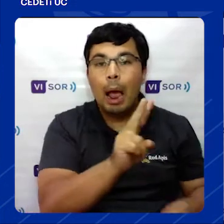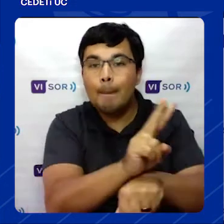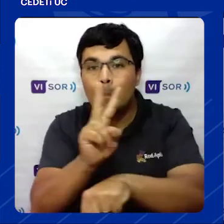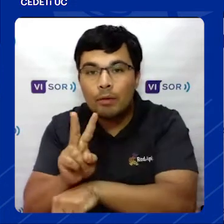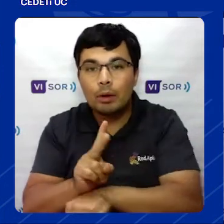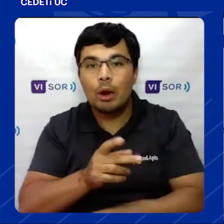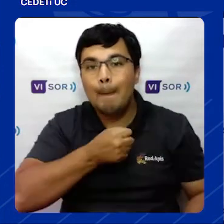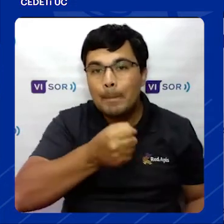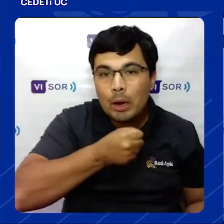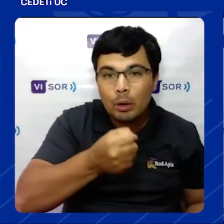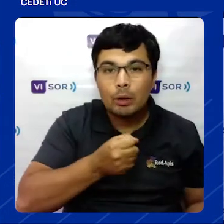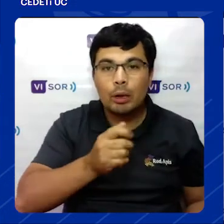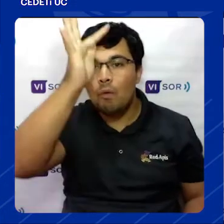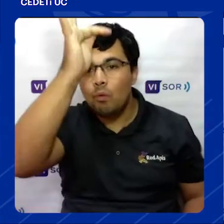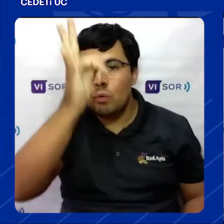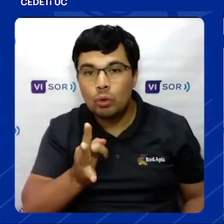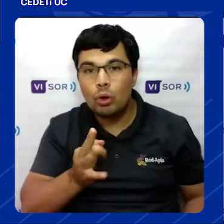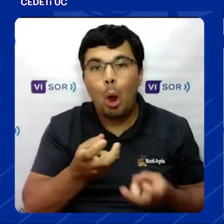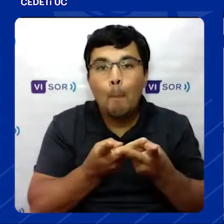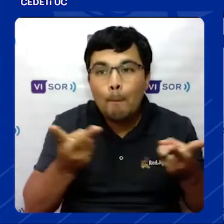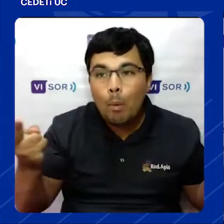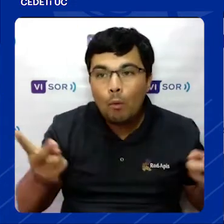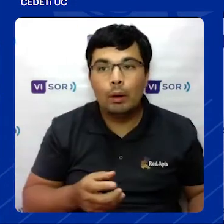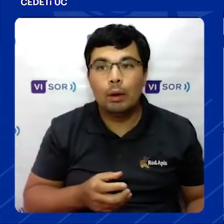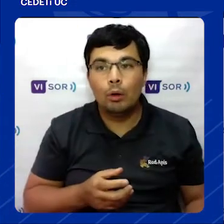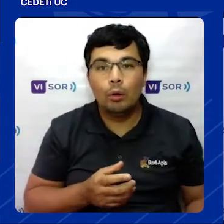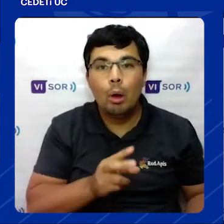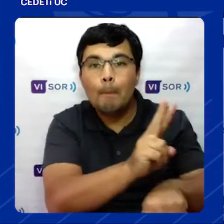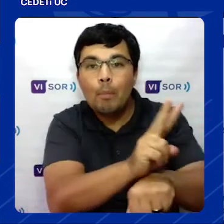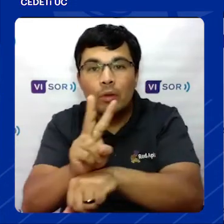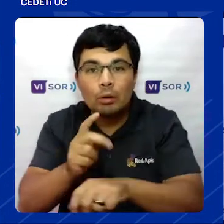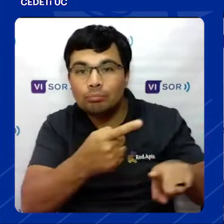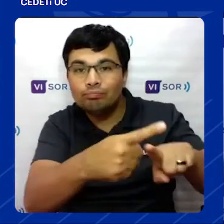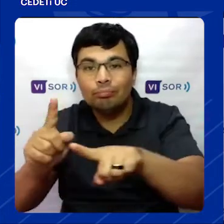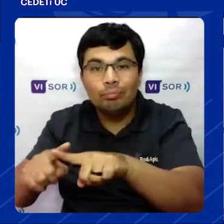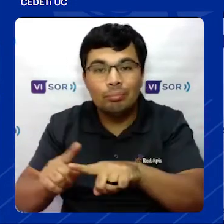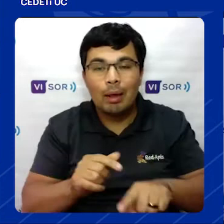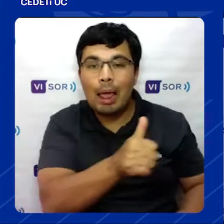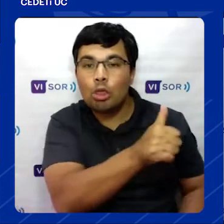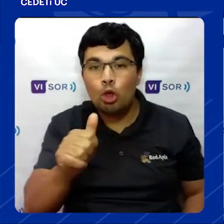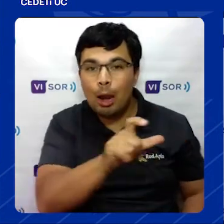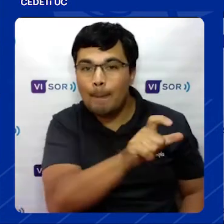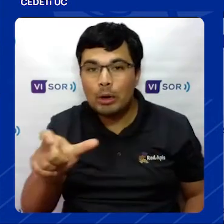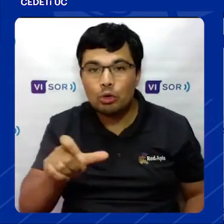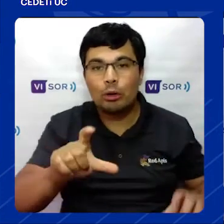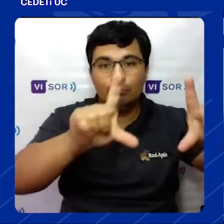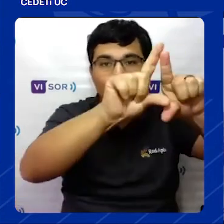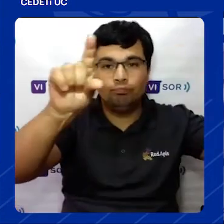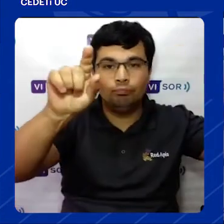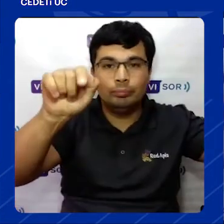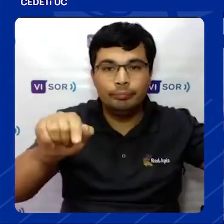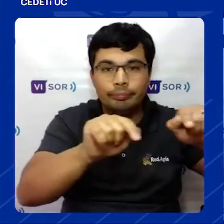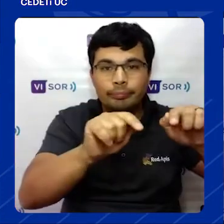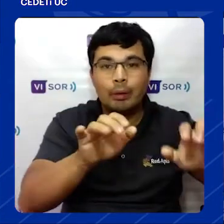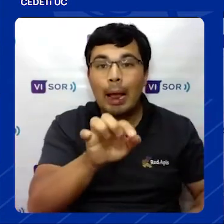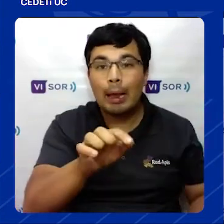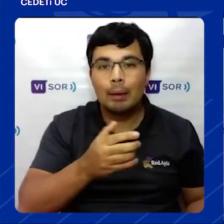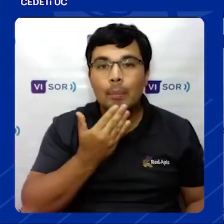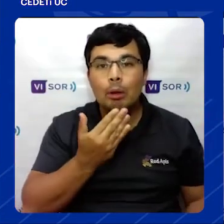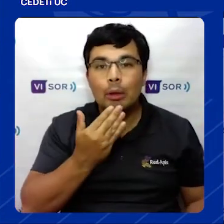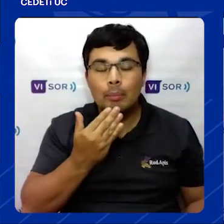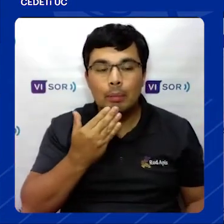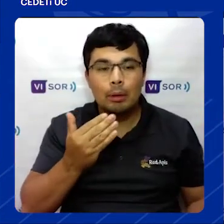a profesores, periodistas, funcionarios públicos, etcétera, todos los que están ahí, ¿cierto? Pero también está en